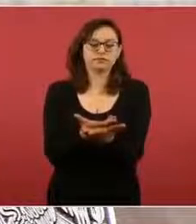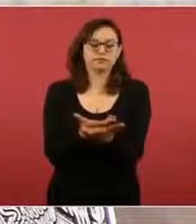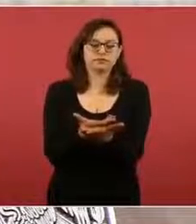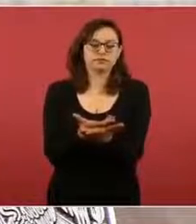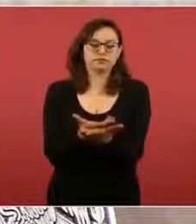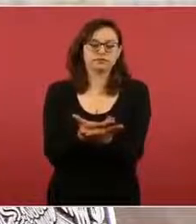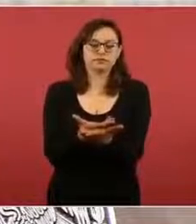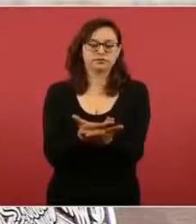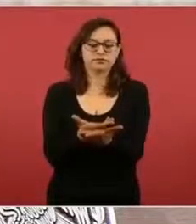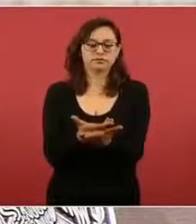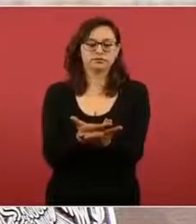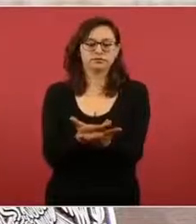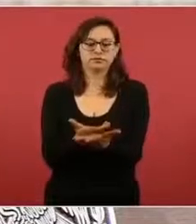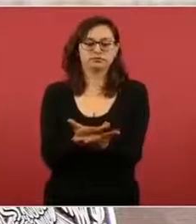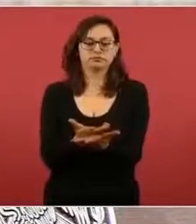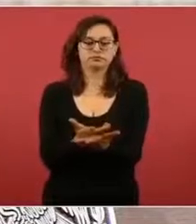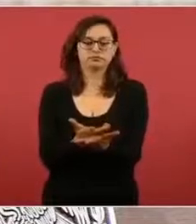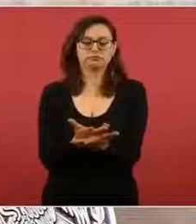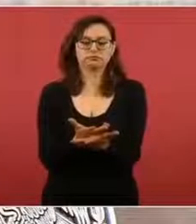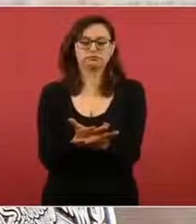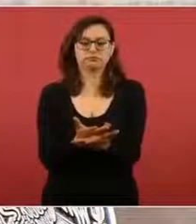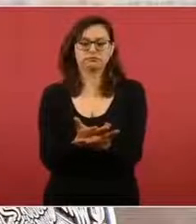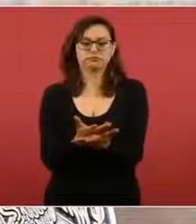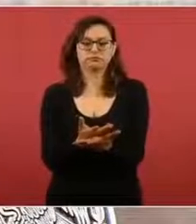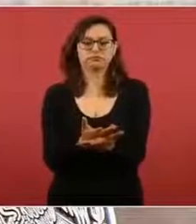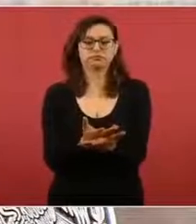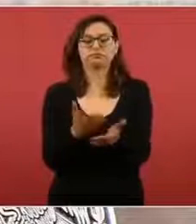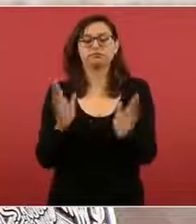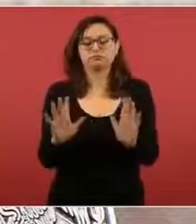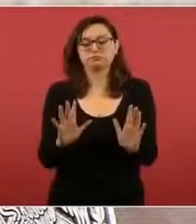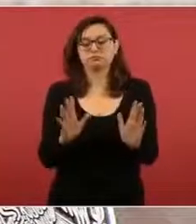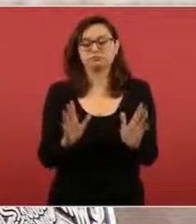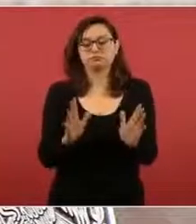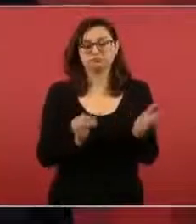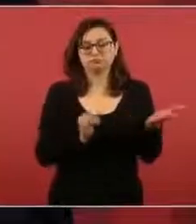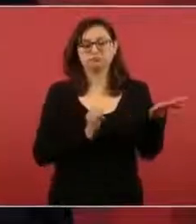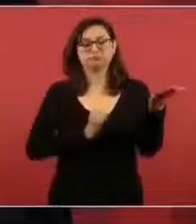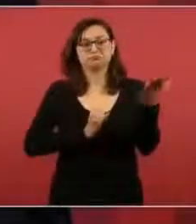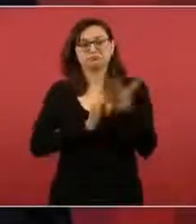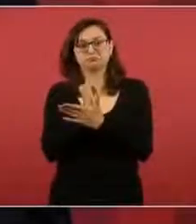para que se decida